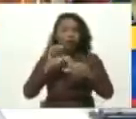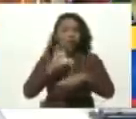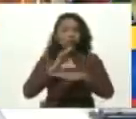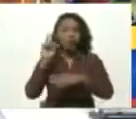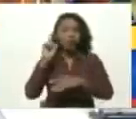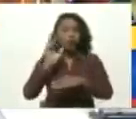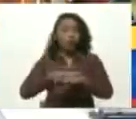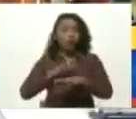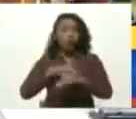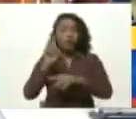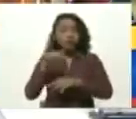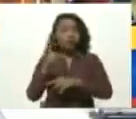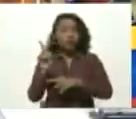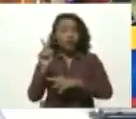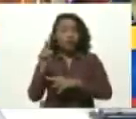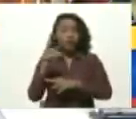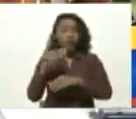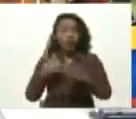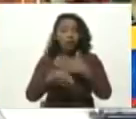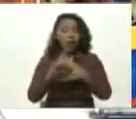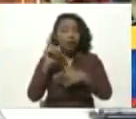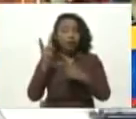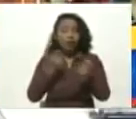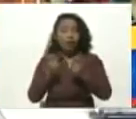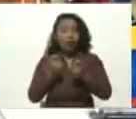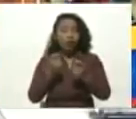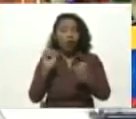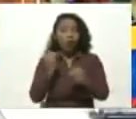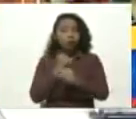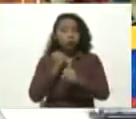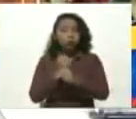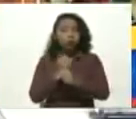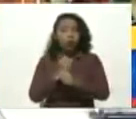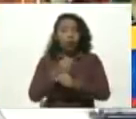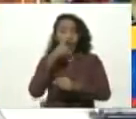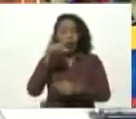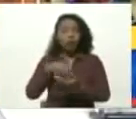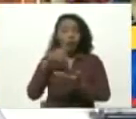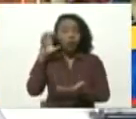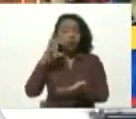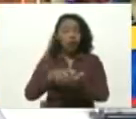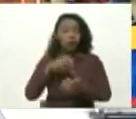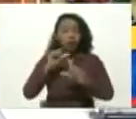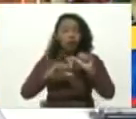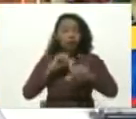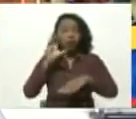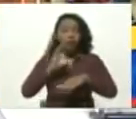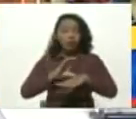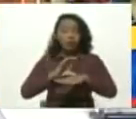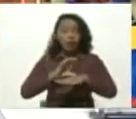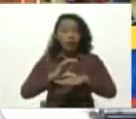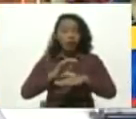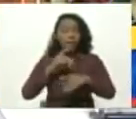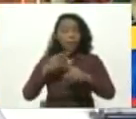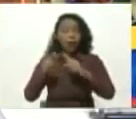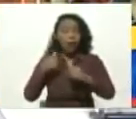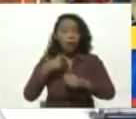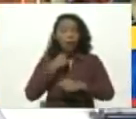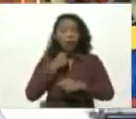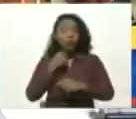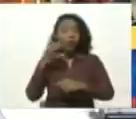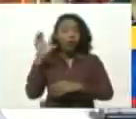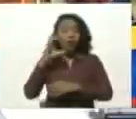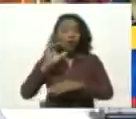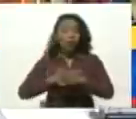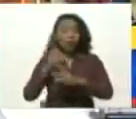pues si no salen los manipuladores de oficio, es decir, Maduro dice que Caracas es un estado. No, es un distrito capital. Pero a mí me gusta llamar Caracas, porque